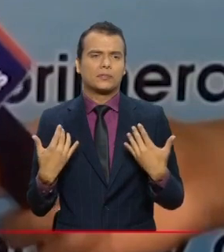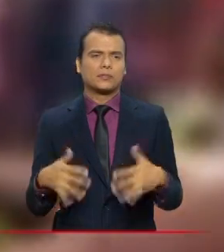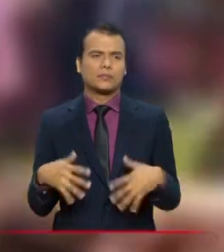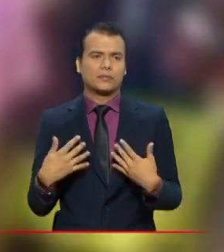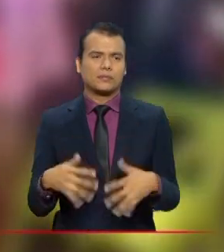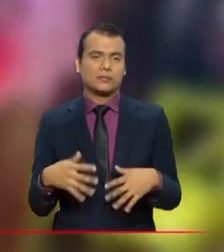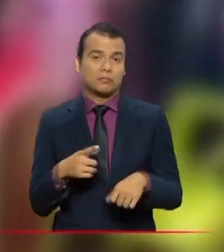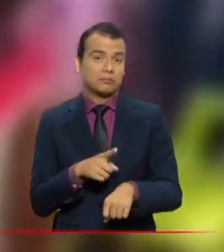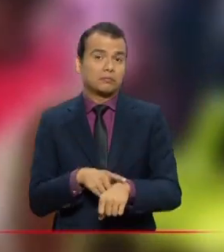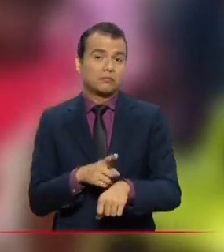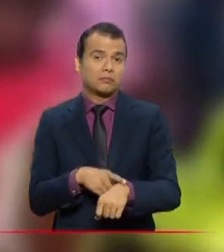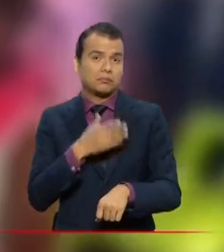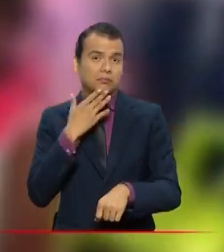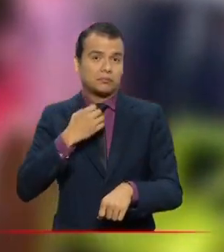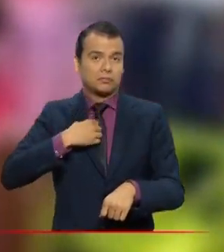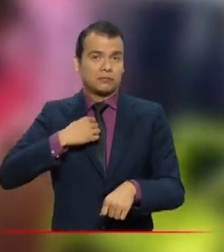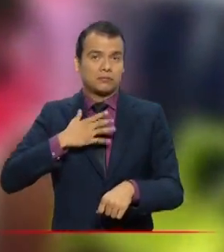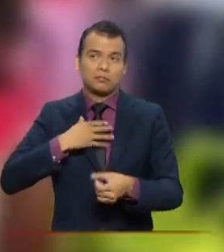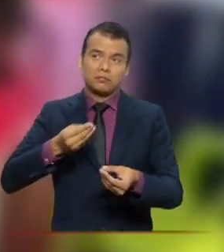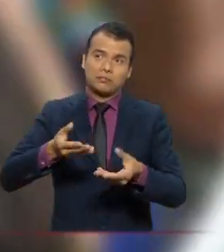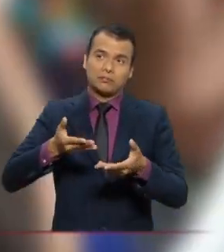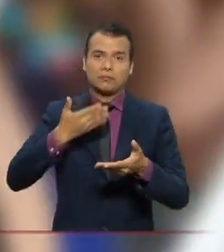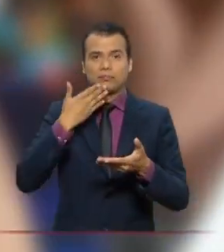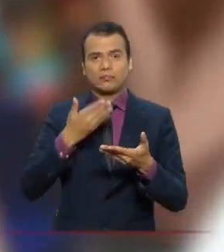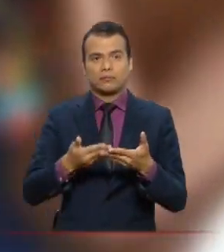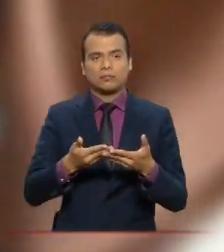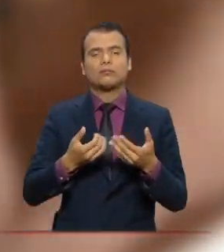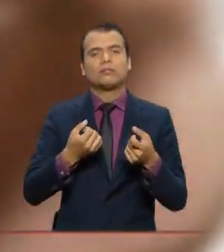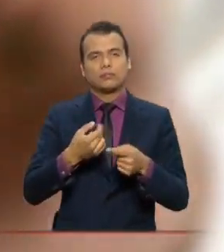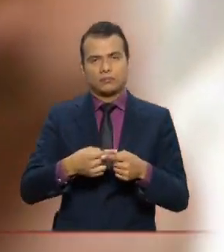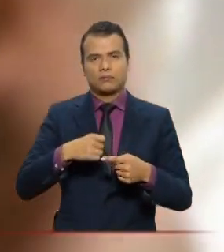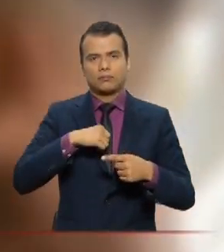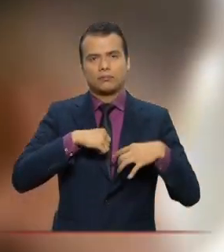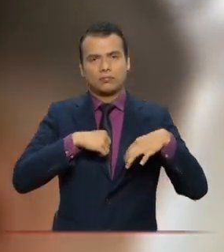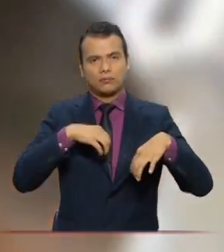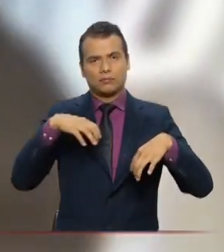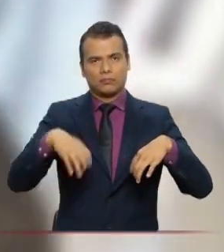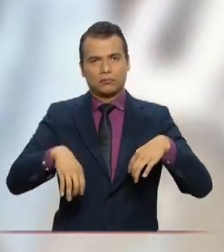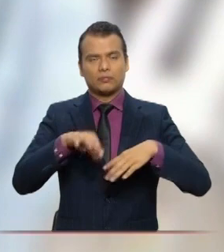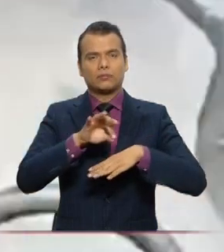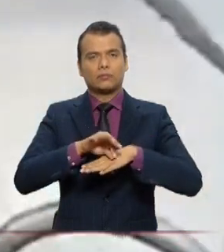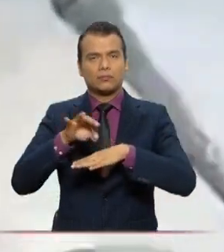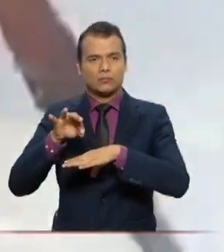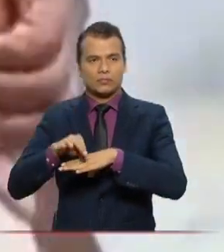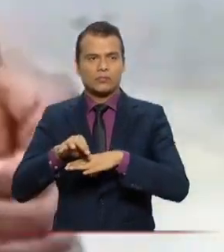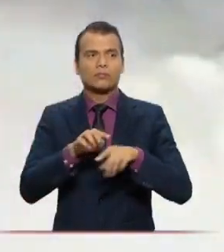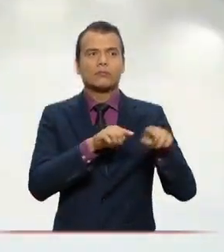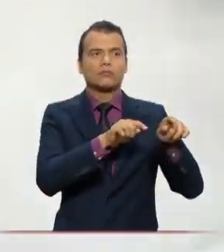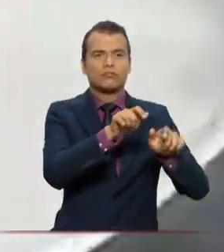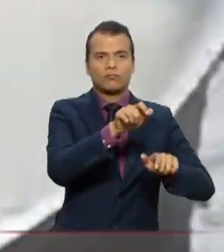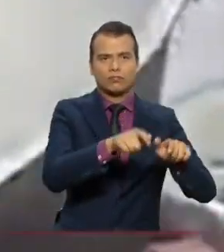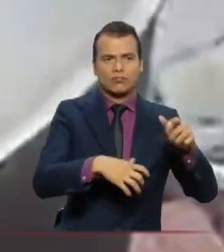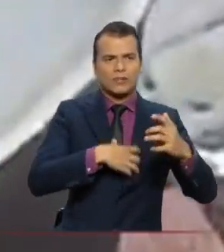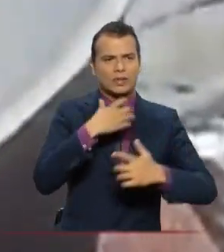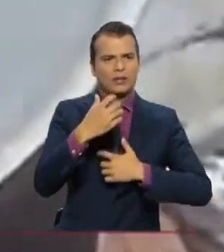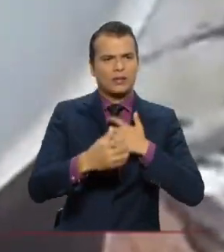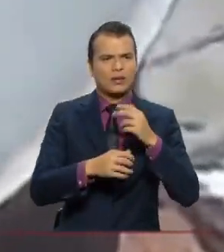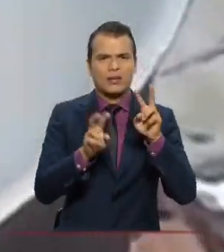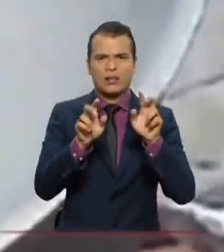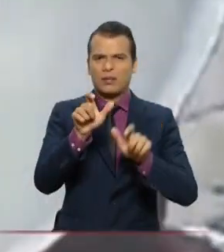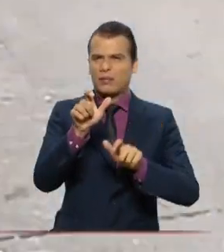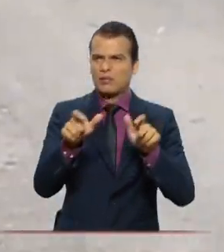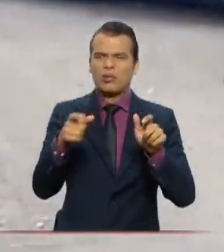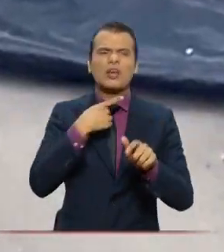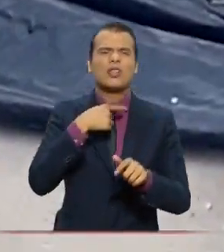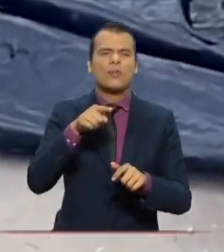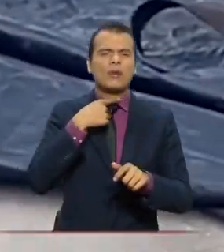uno. Aunque la fundación ha estado en 2 sedes, los vecinos los han obligado a trasladarse por quejas relacionadas con el aspecto físico de las